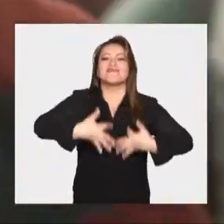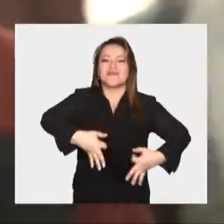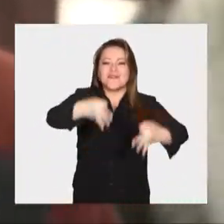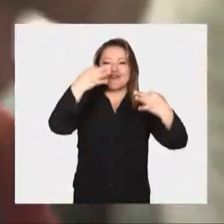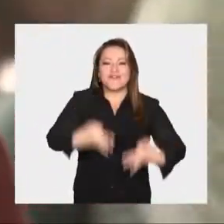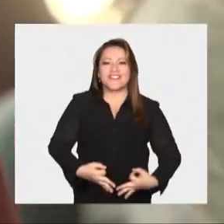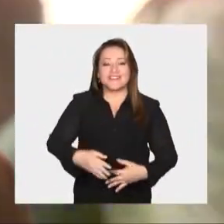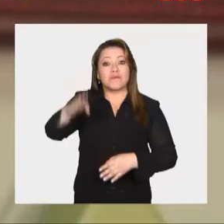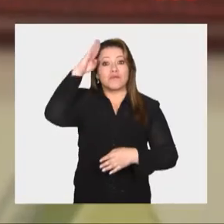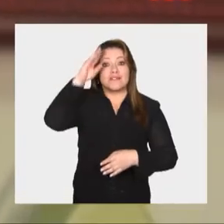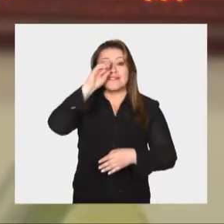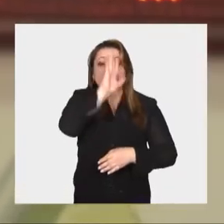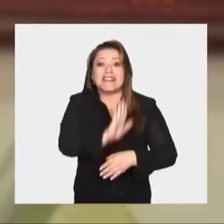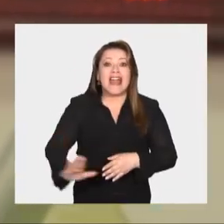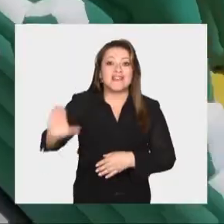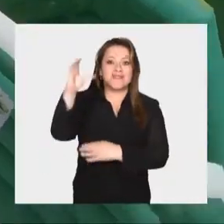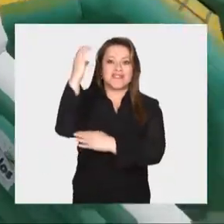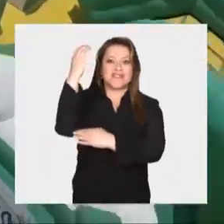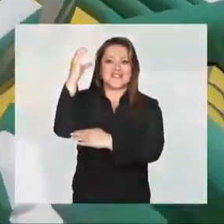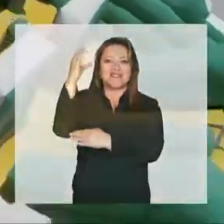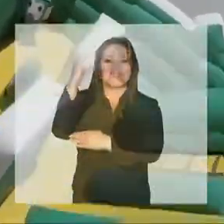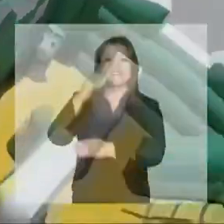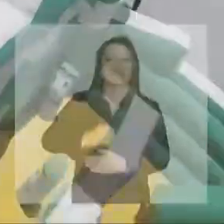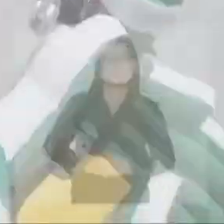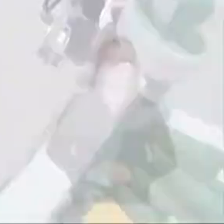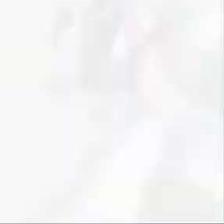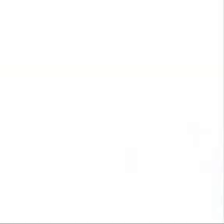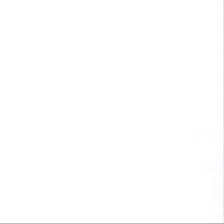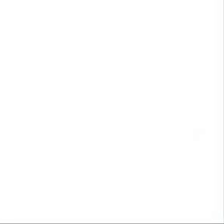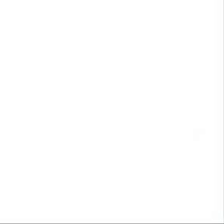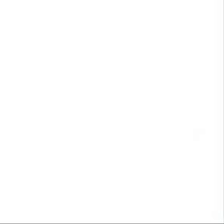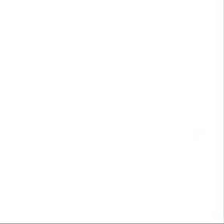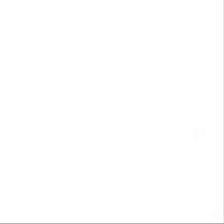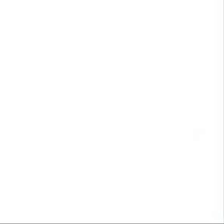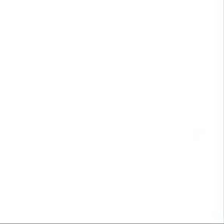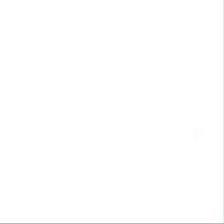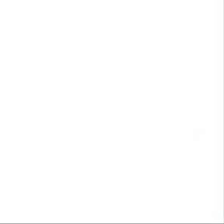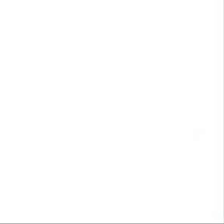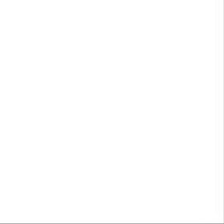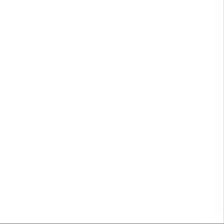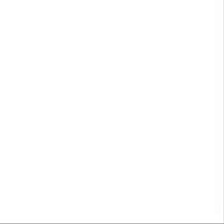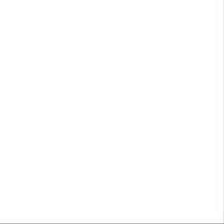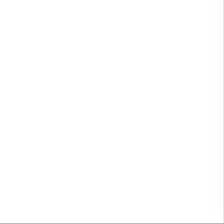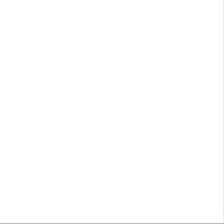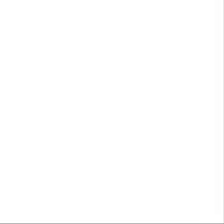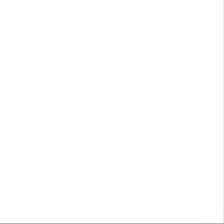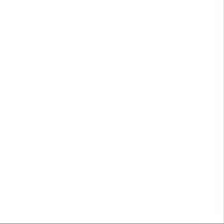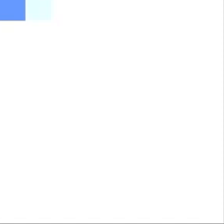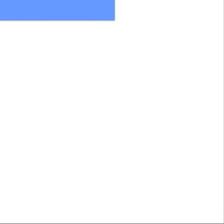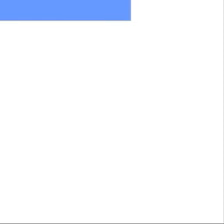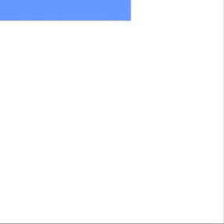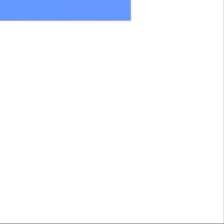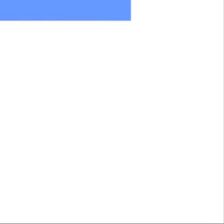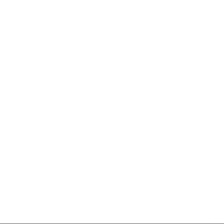futuro. Somos la policía de todos los colombianos. Policía Nacional.